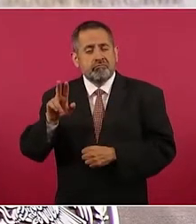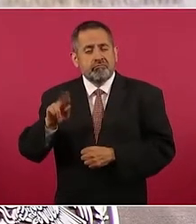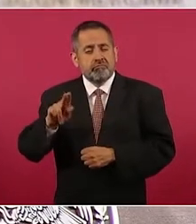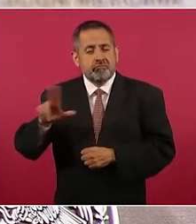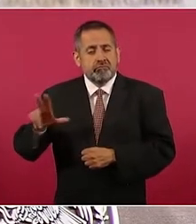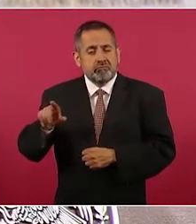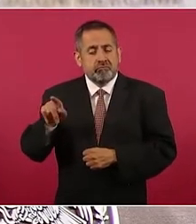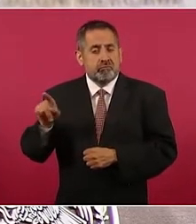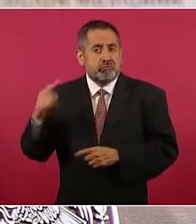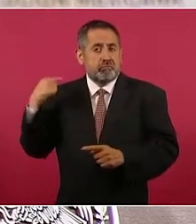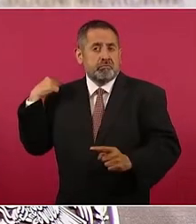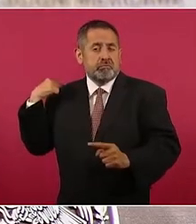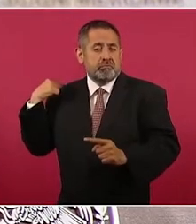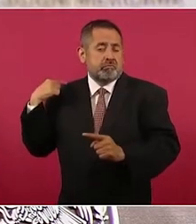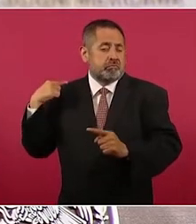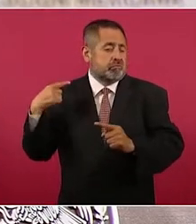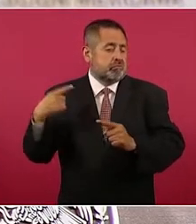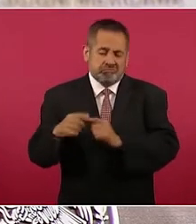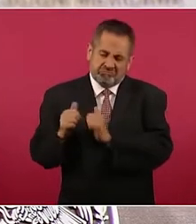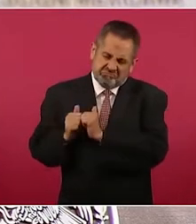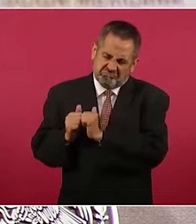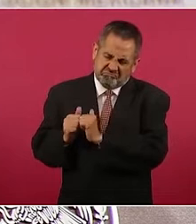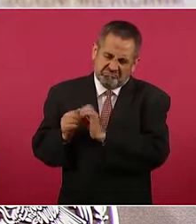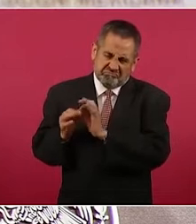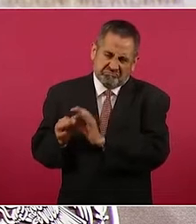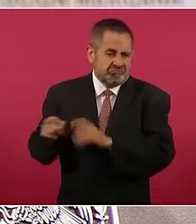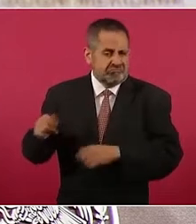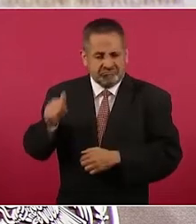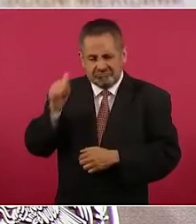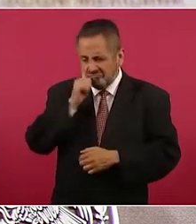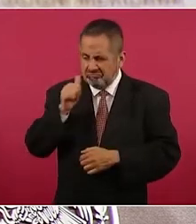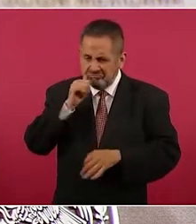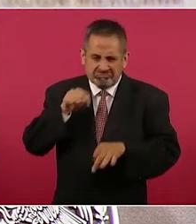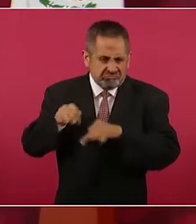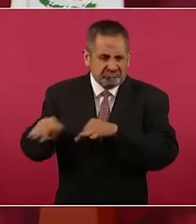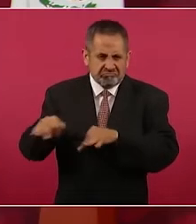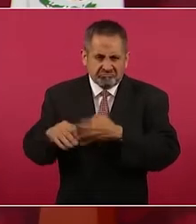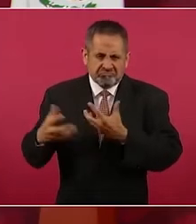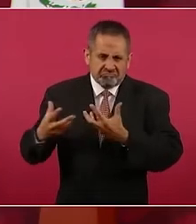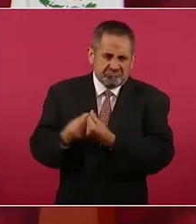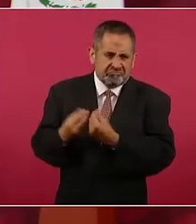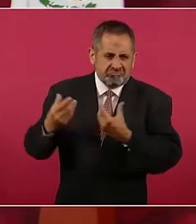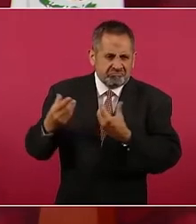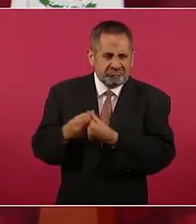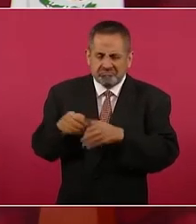1988 y desde entonces siempre trabajando juntos